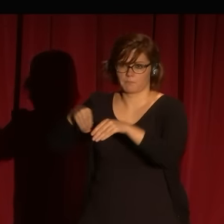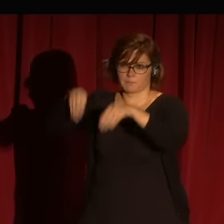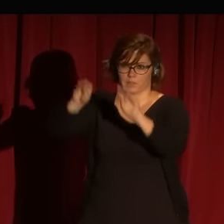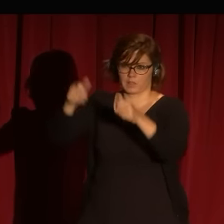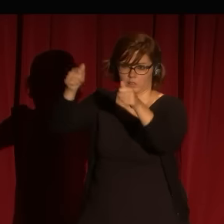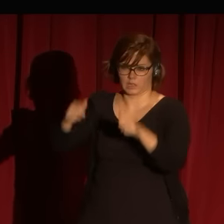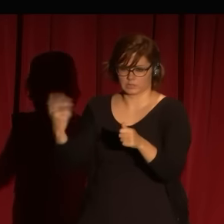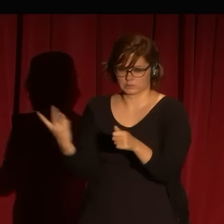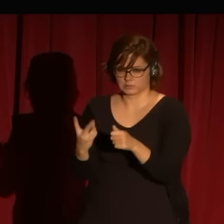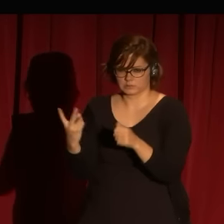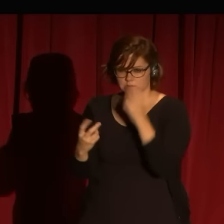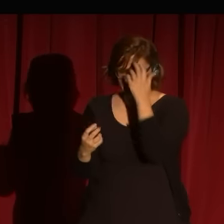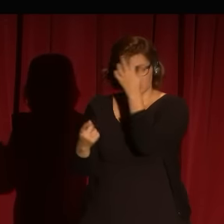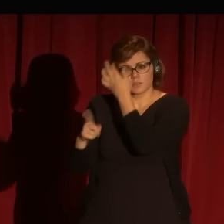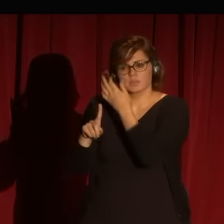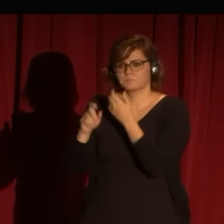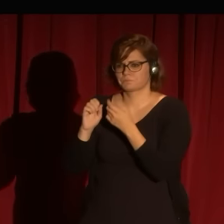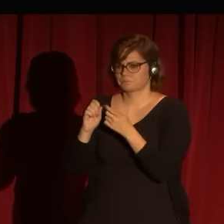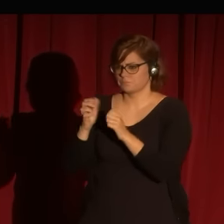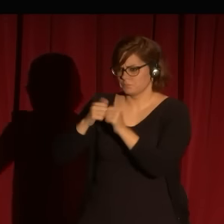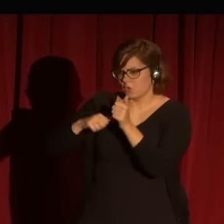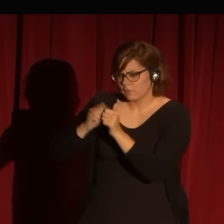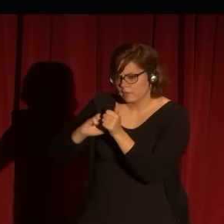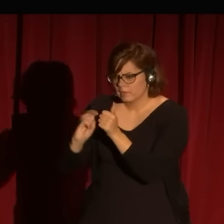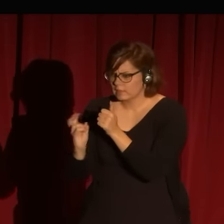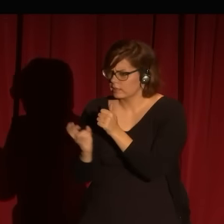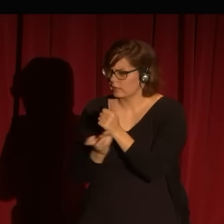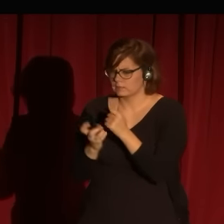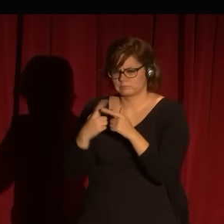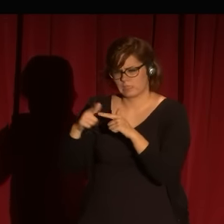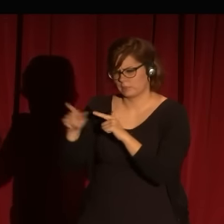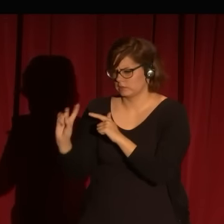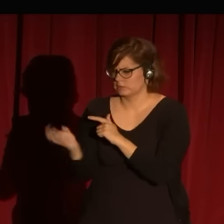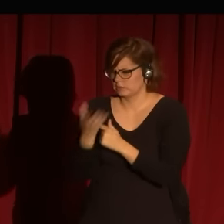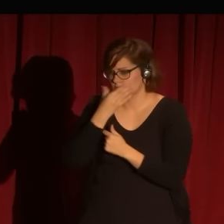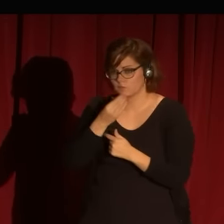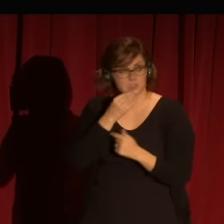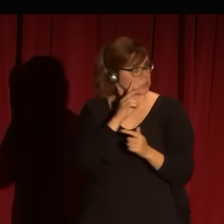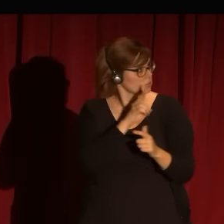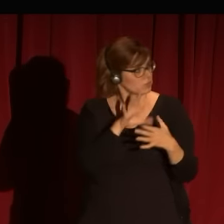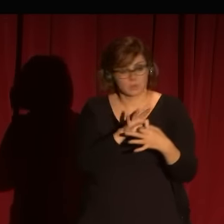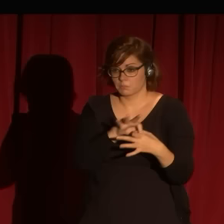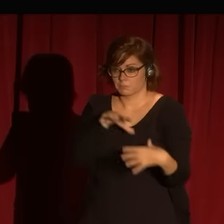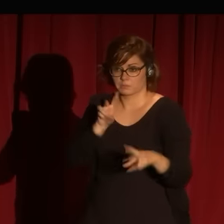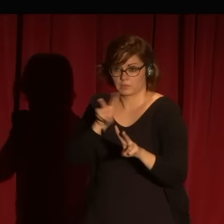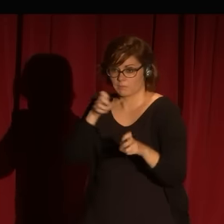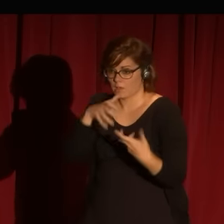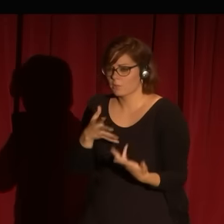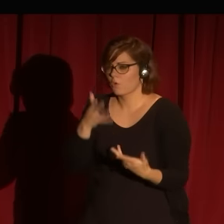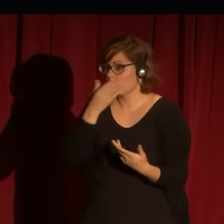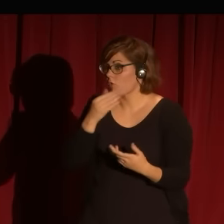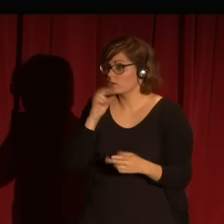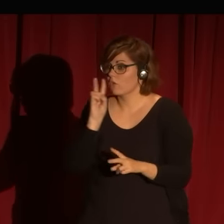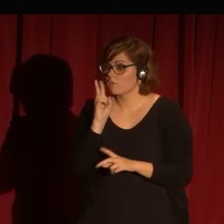de orfebrería de todo tipo de elementos no muy bonito Por cierto esto tiene poco que ver con lo que estamos hablando pero es muy bonito